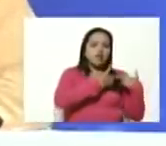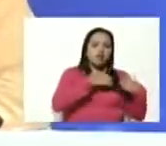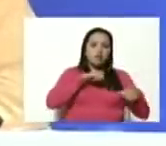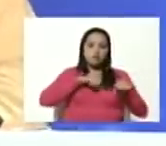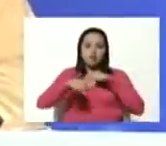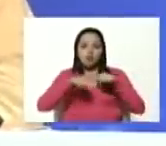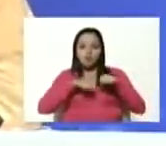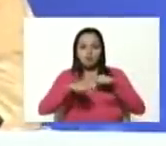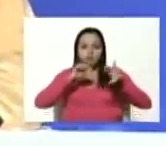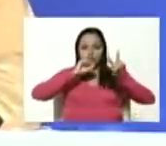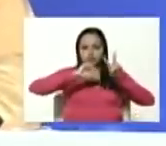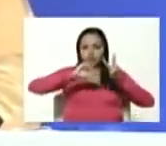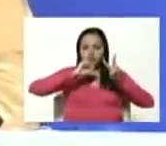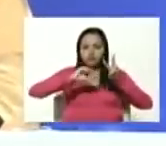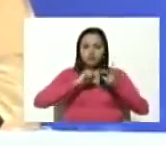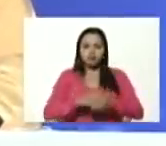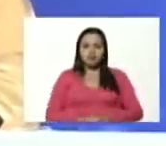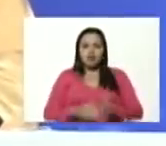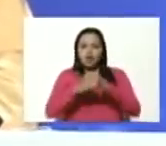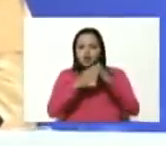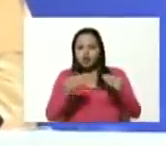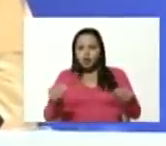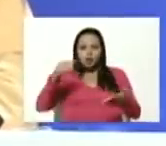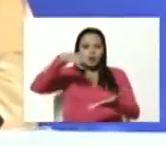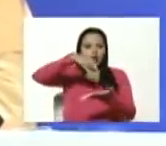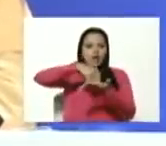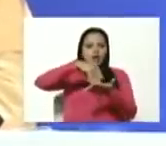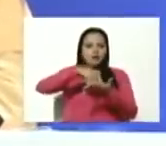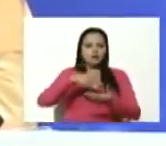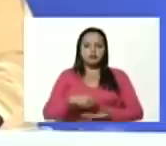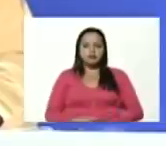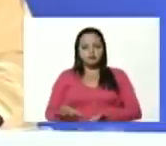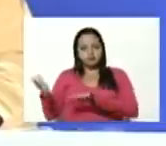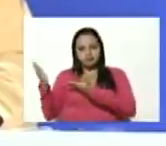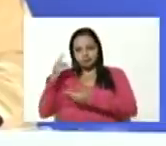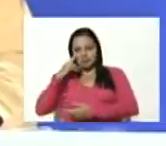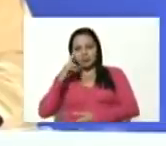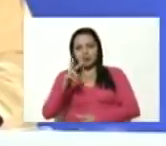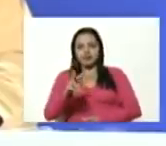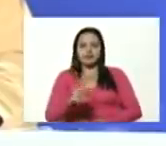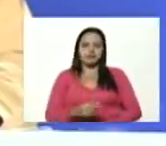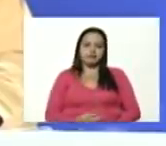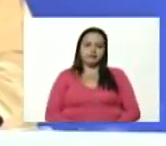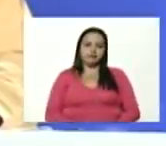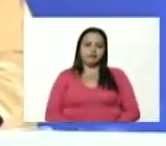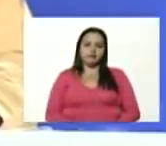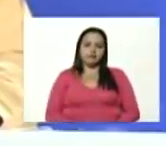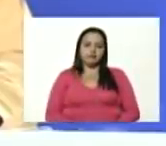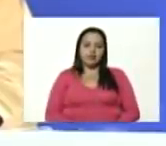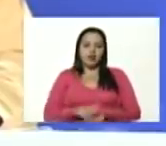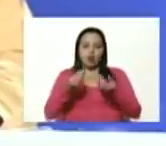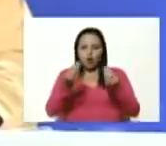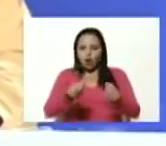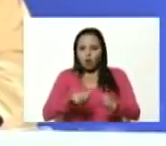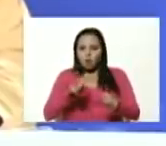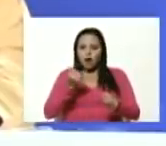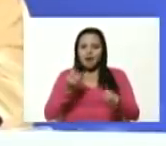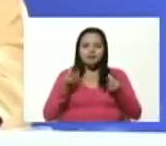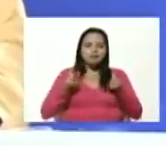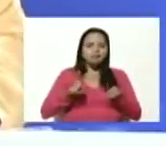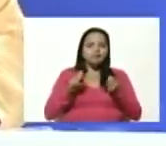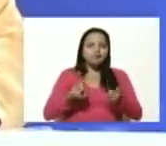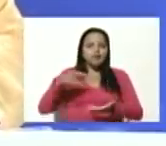movimiento Somos Venezuela en todo el estado Carabobo. Vamos a ver cómo está activado ahí en